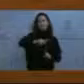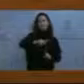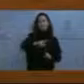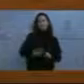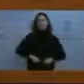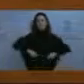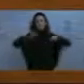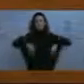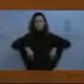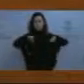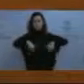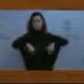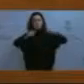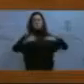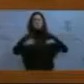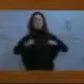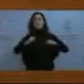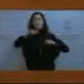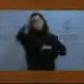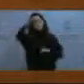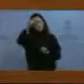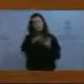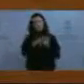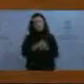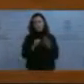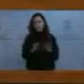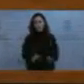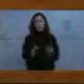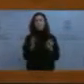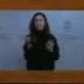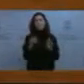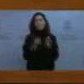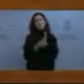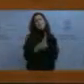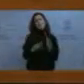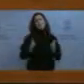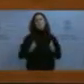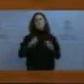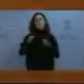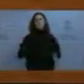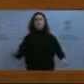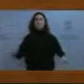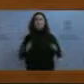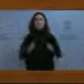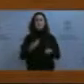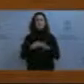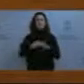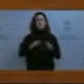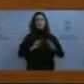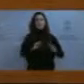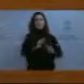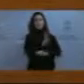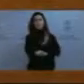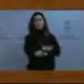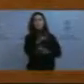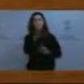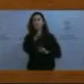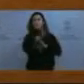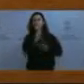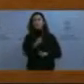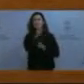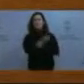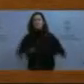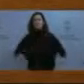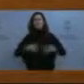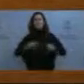todo de salud alrededor del deporte, culturales, pero hay que configurar la calidad de vida de los ciudadanos. Y esto necesita políticas deportivas, sobre todo a la mejora de la salud general de la población, que luego le